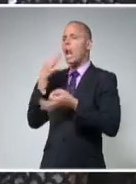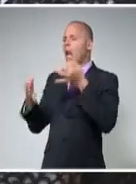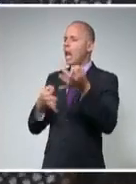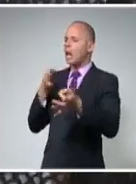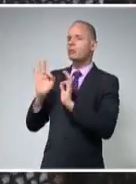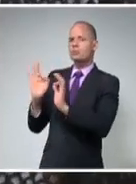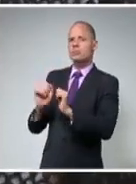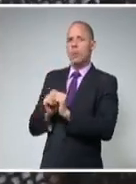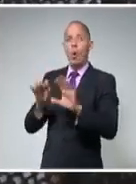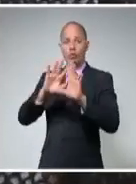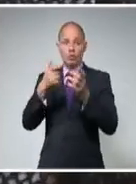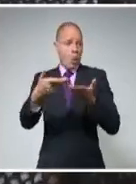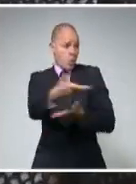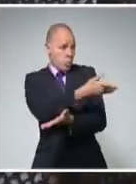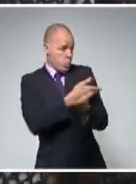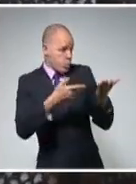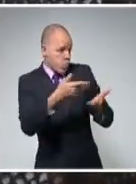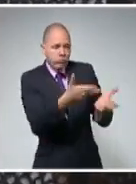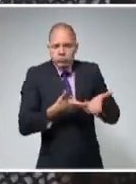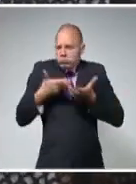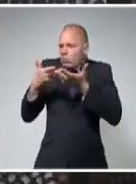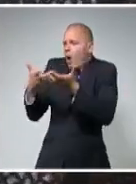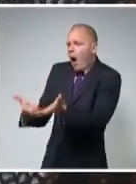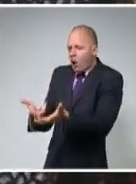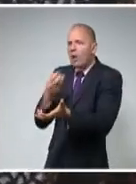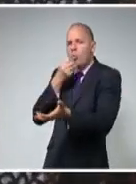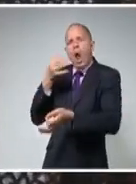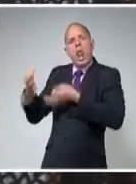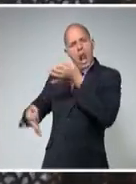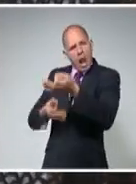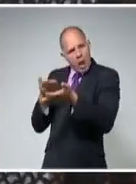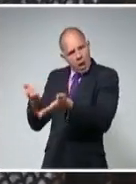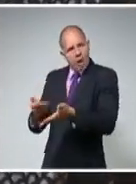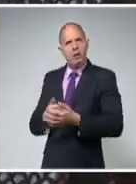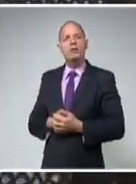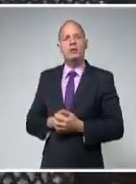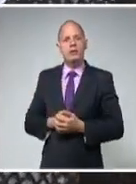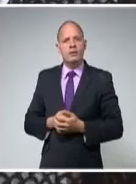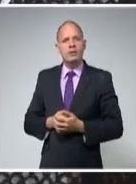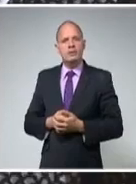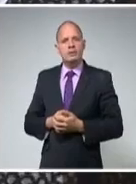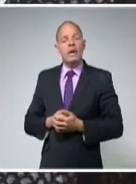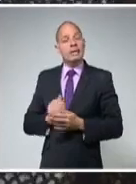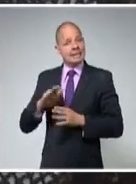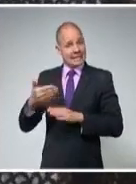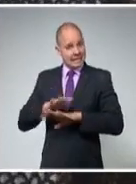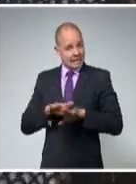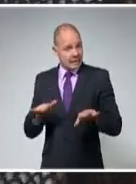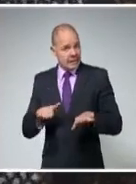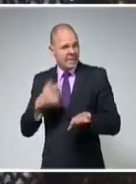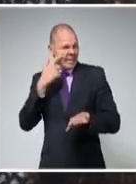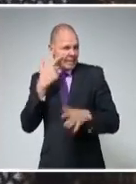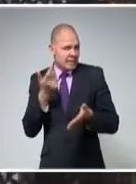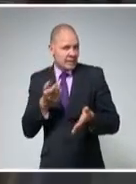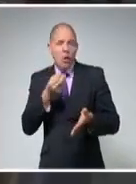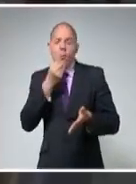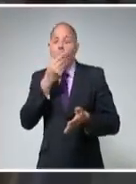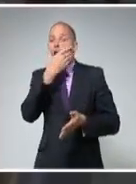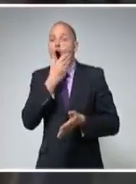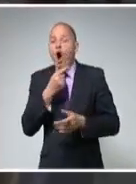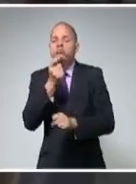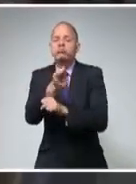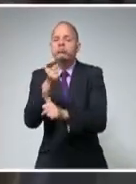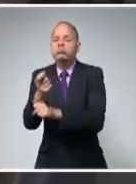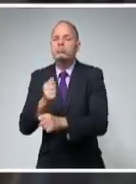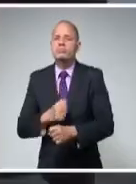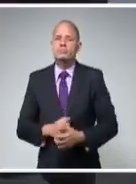se vivió, todo el debate rico que estamos seguros que se va a estar desarrollando y luego llevarlo a la joven generación.